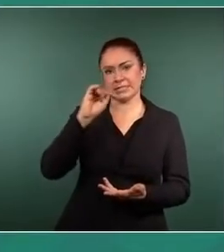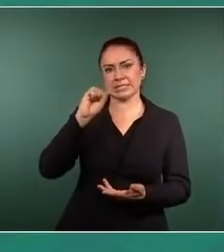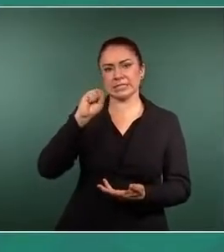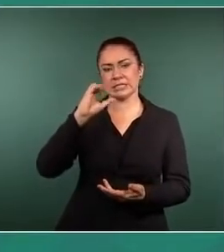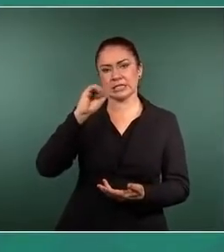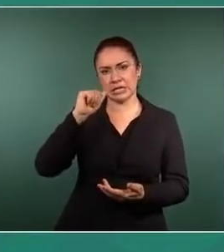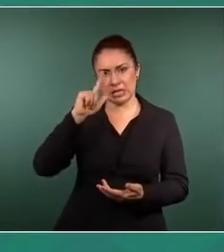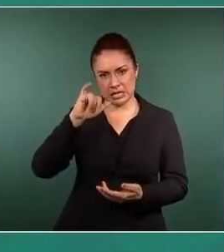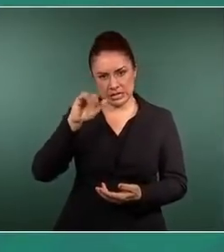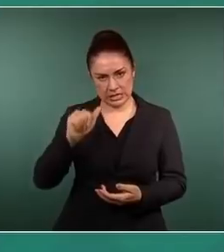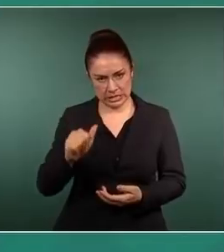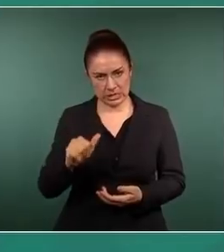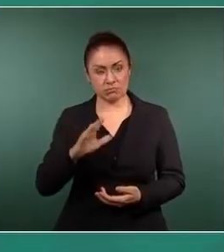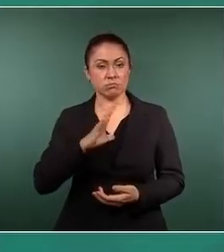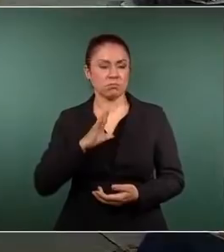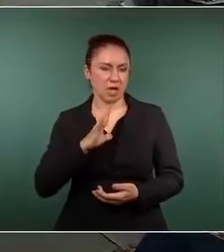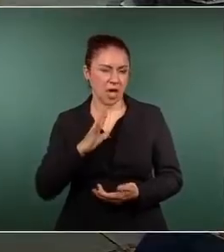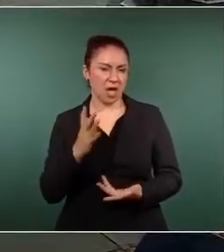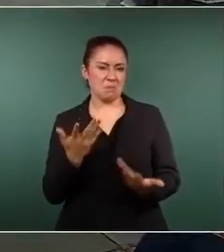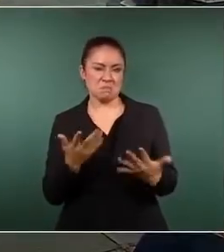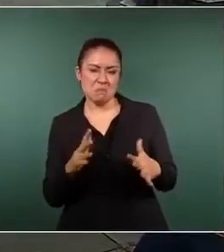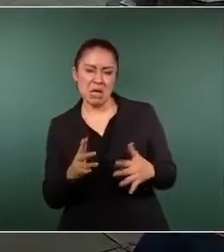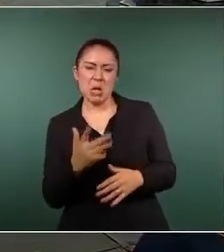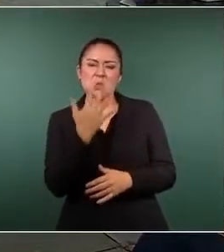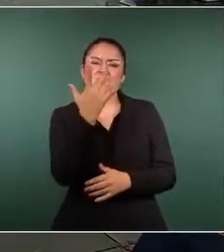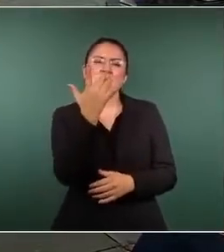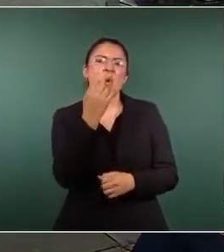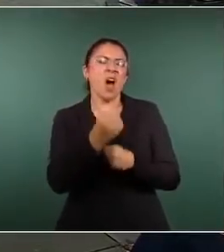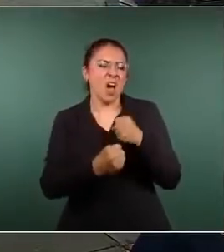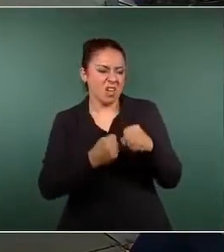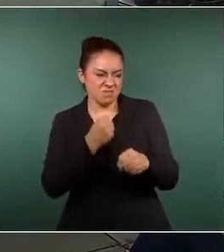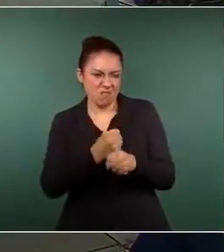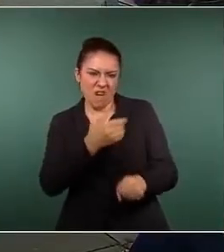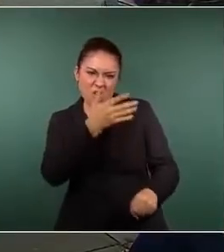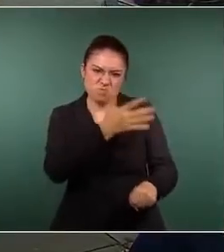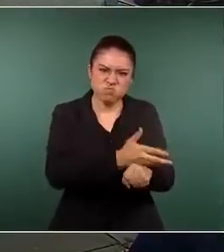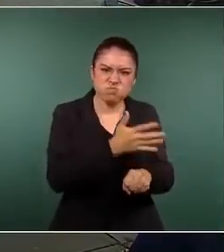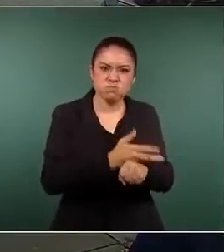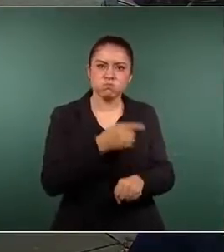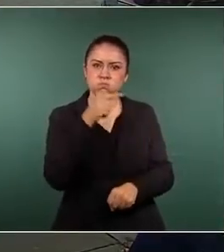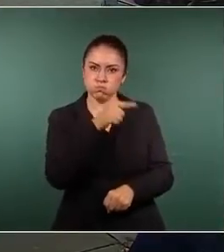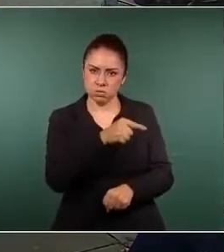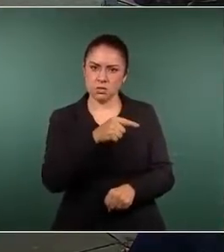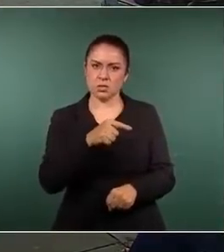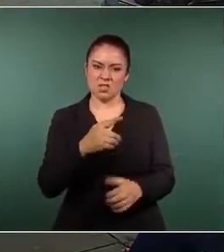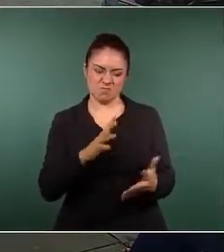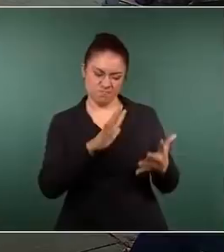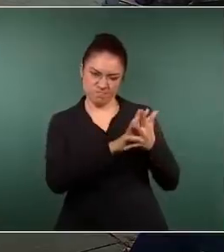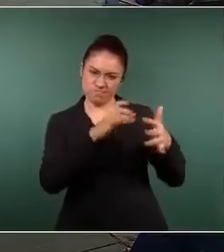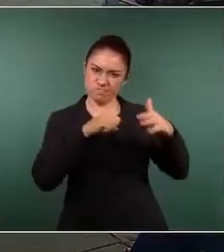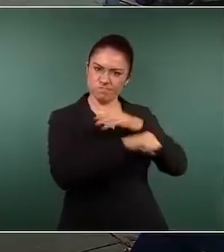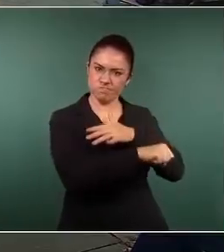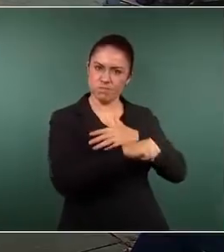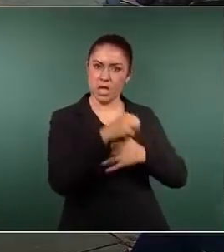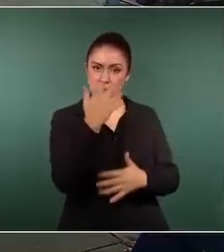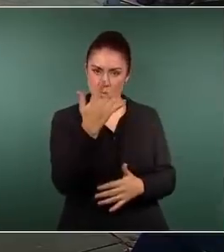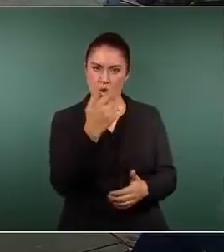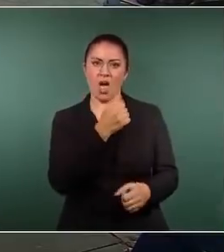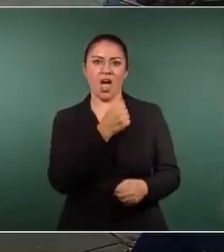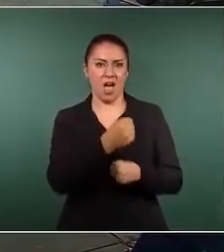sentencias hasta arriba de los 50 años en el castigo en prisión con cárcel